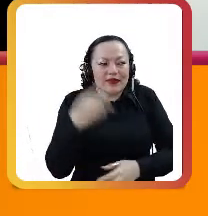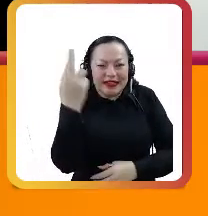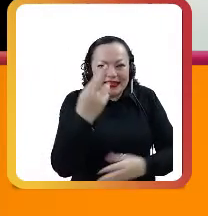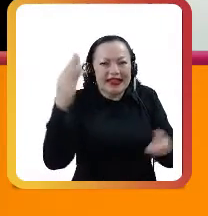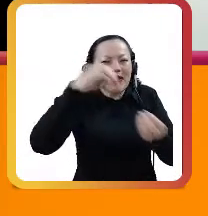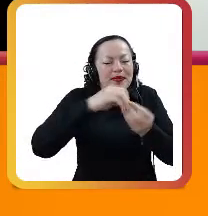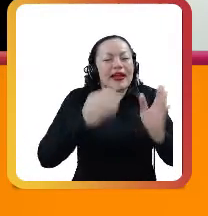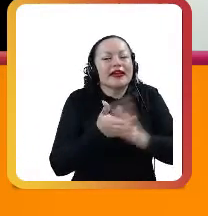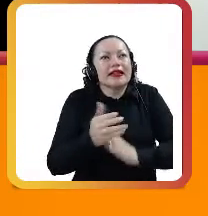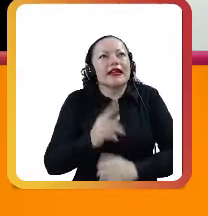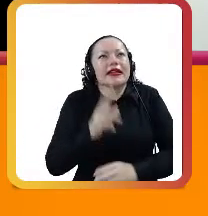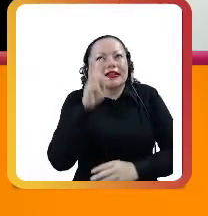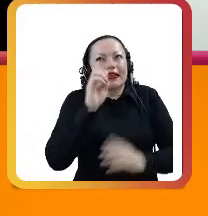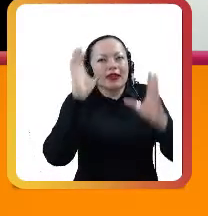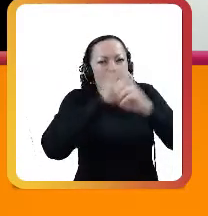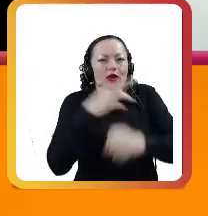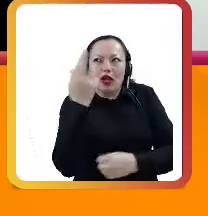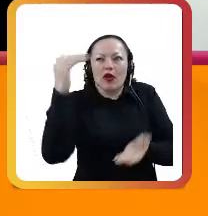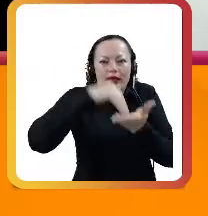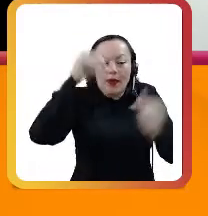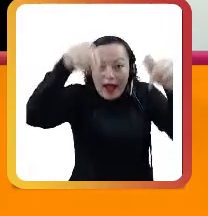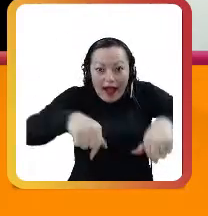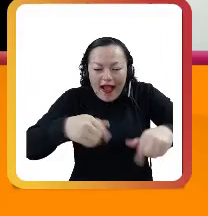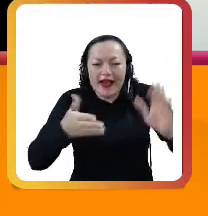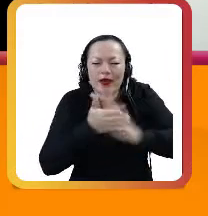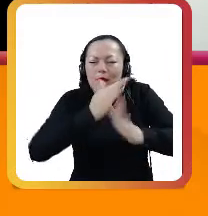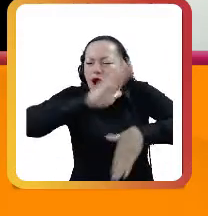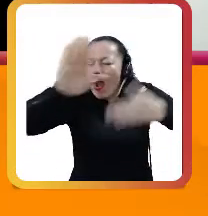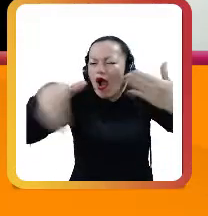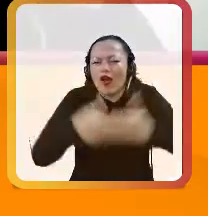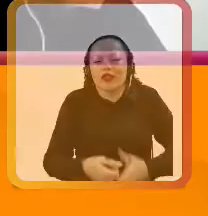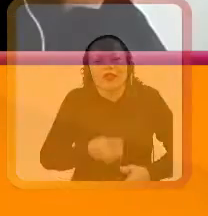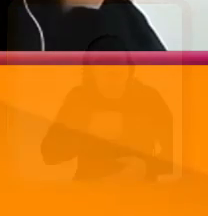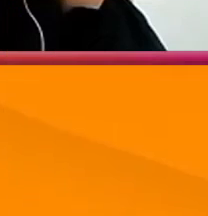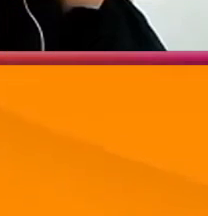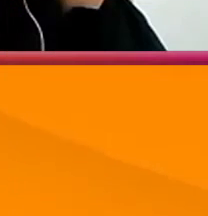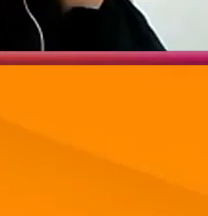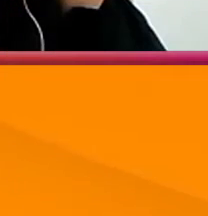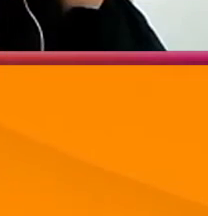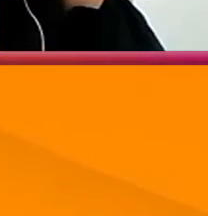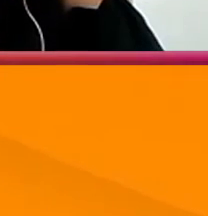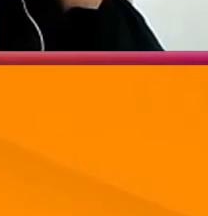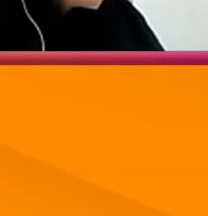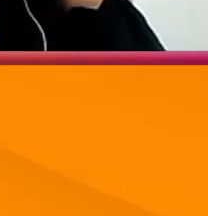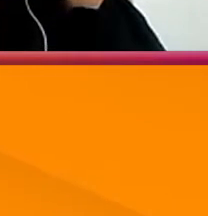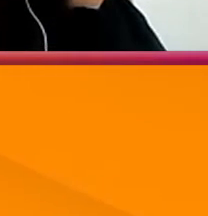de las 7 de la noche y así enterarse de un poquito de todo lo que tenemos para ustedes.